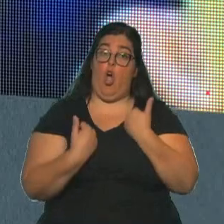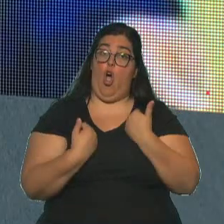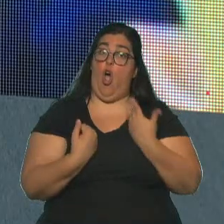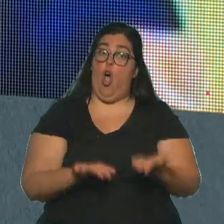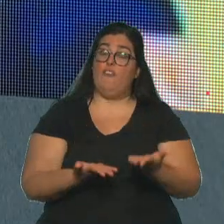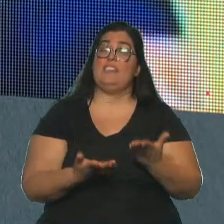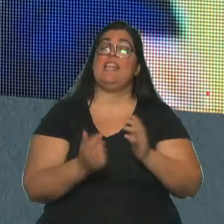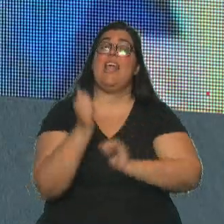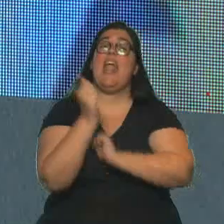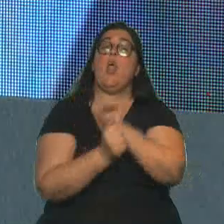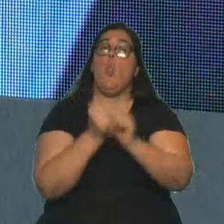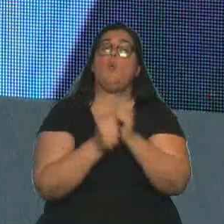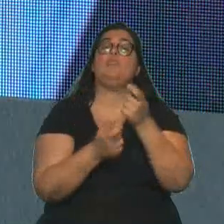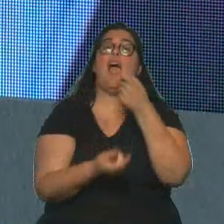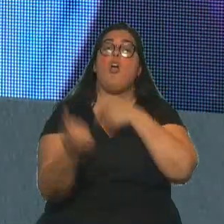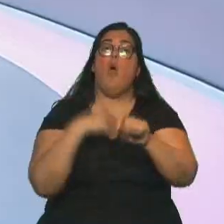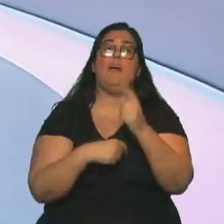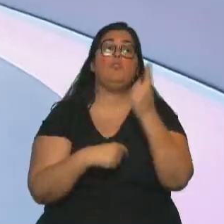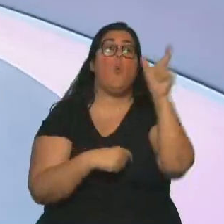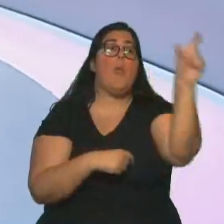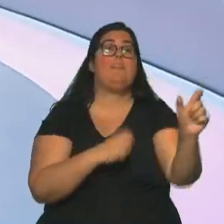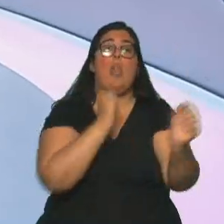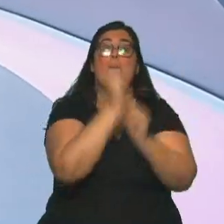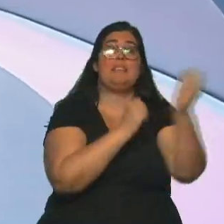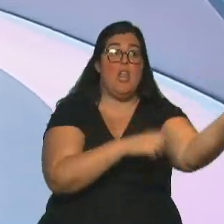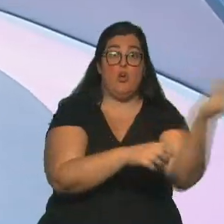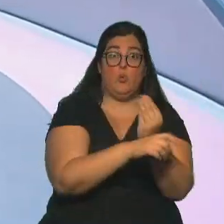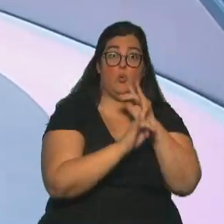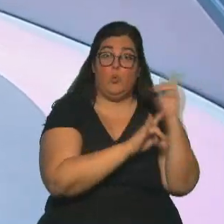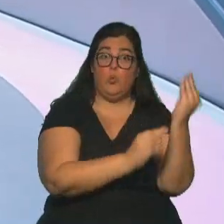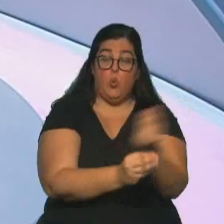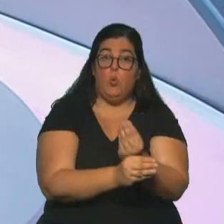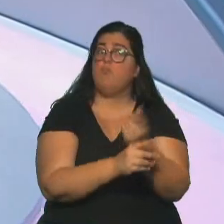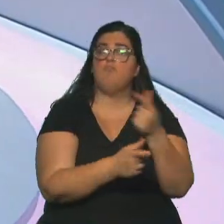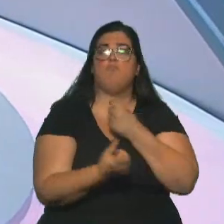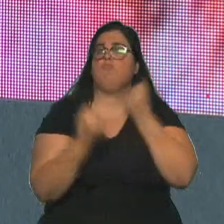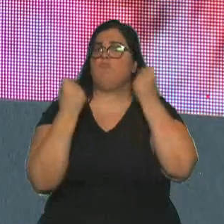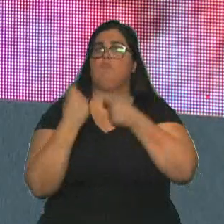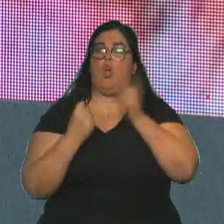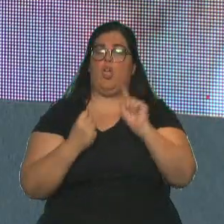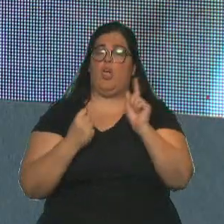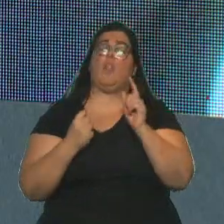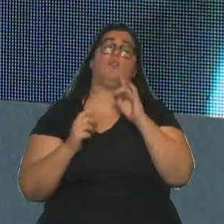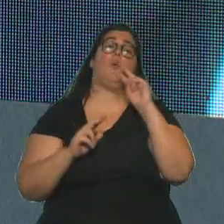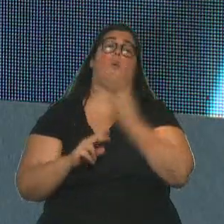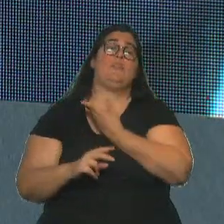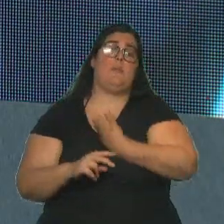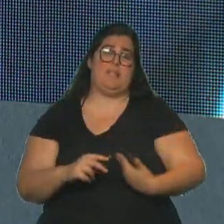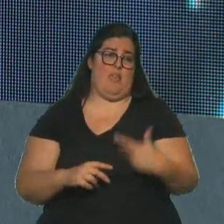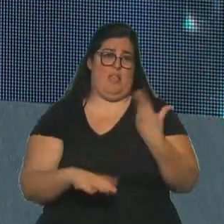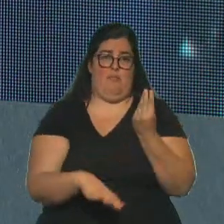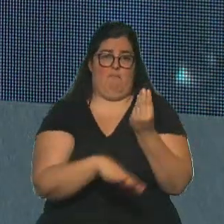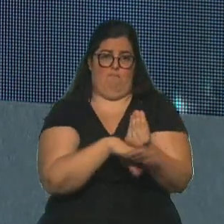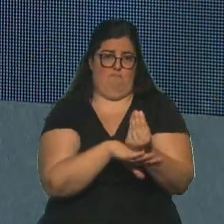Industria y Comercio a un empresario, pero nadie quiso. Exacto. Entonces termina asumiéndolo el mismo vicepresidente, que es también